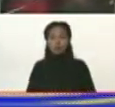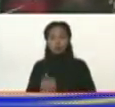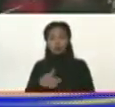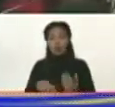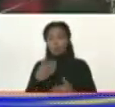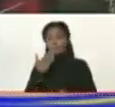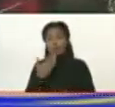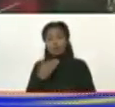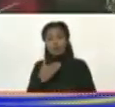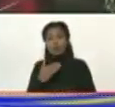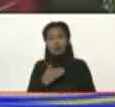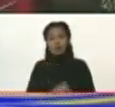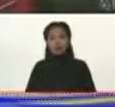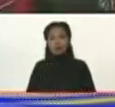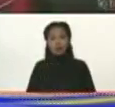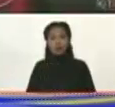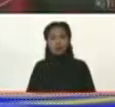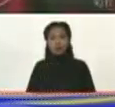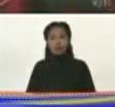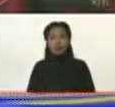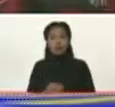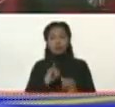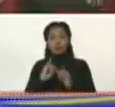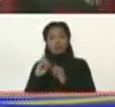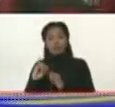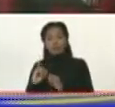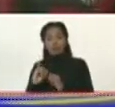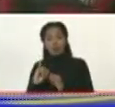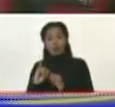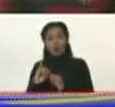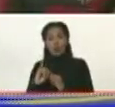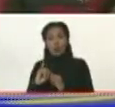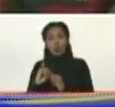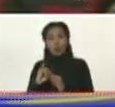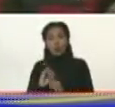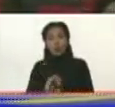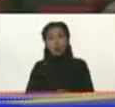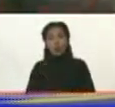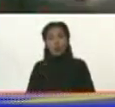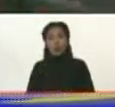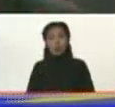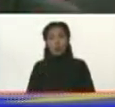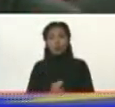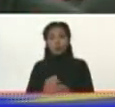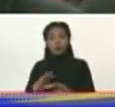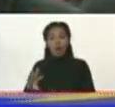solicitarle, pedirle que sea usted el que asuma